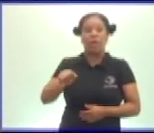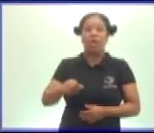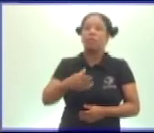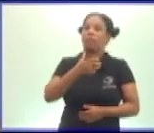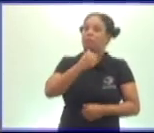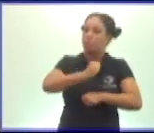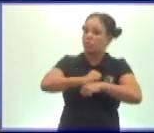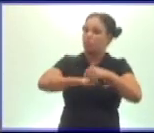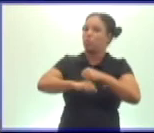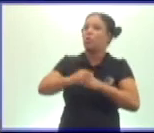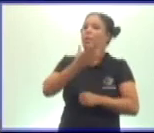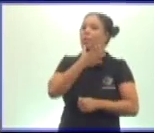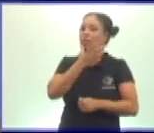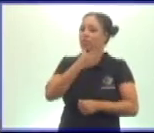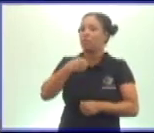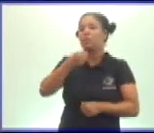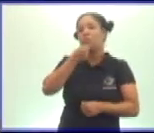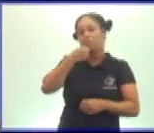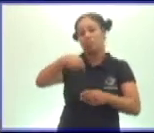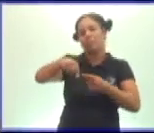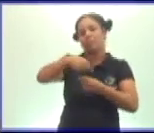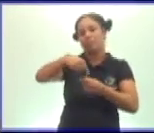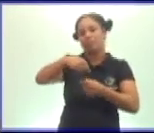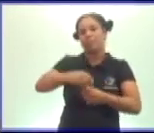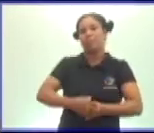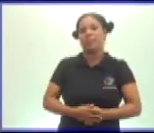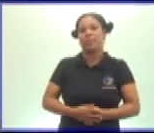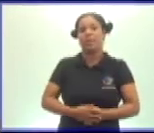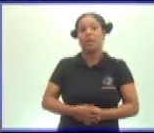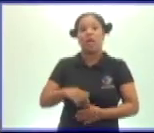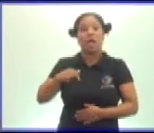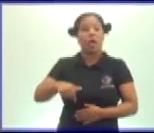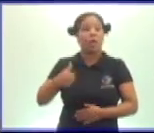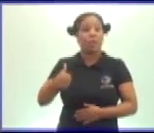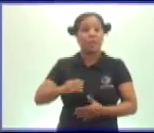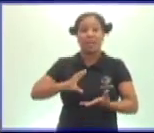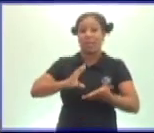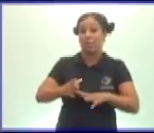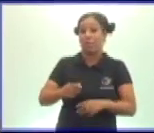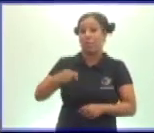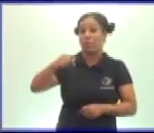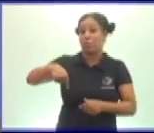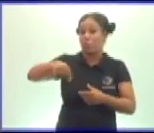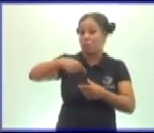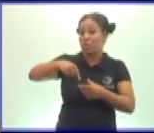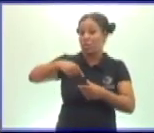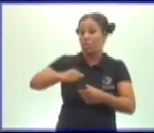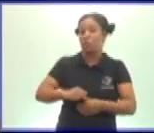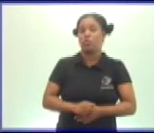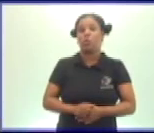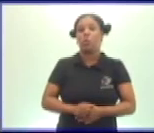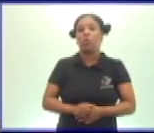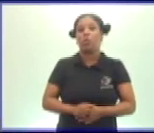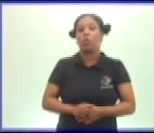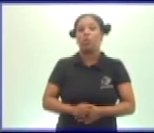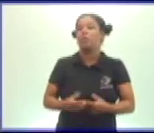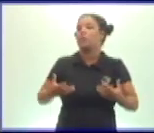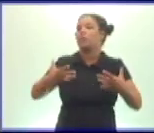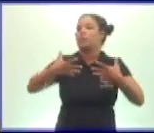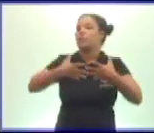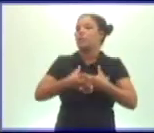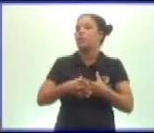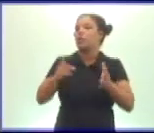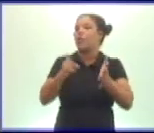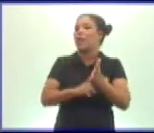se produce una disolución. Ahora bien, en la formación de una disolución se interrelacionan las